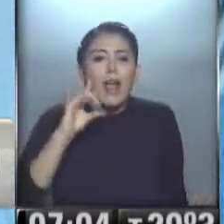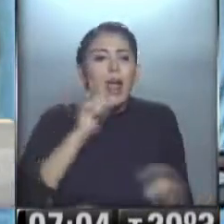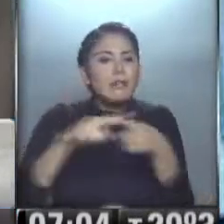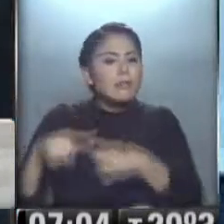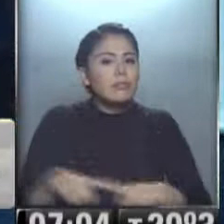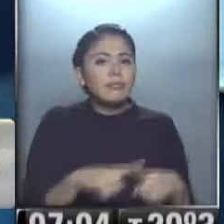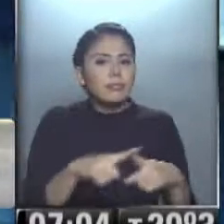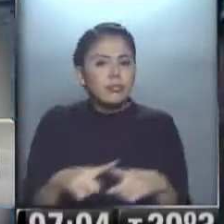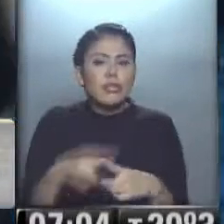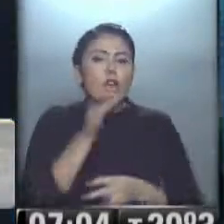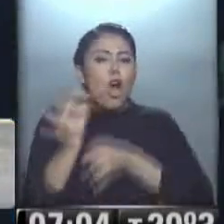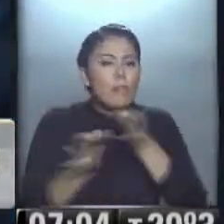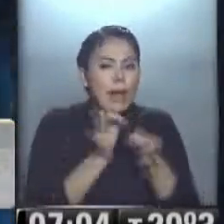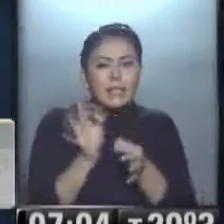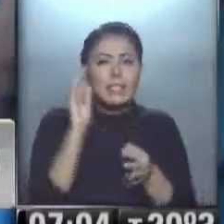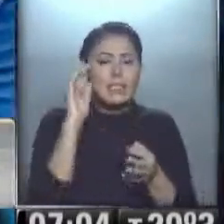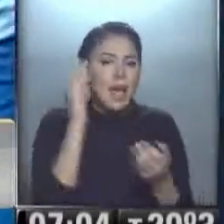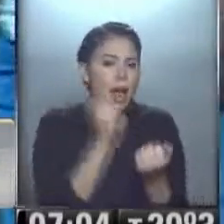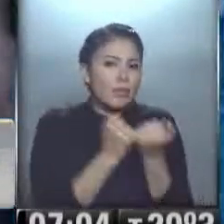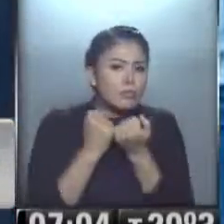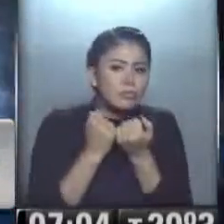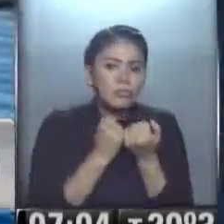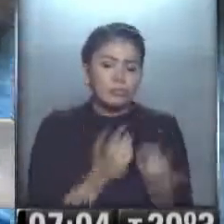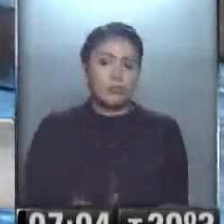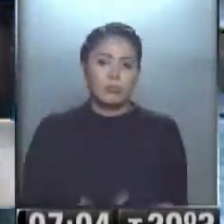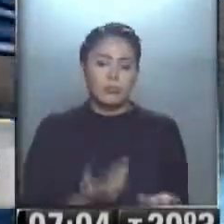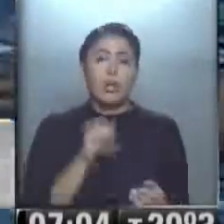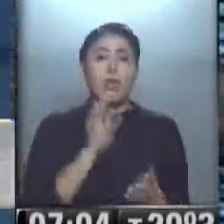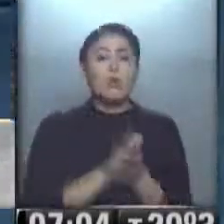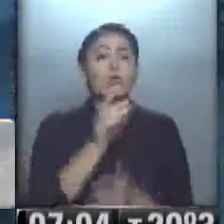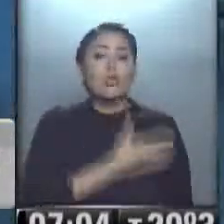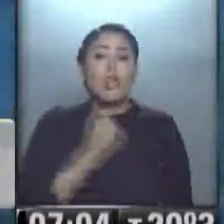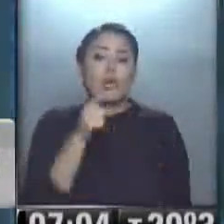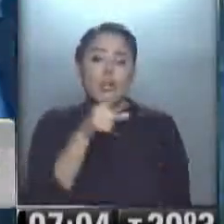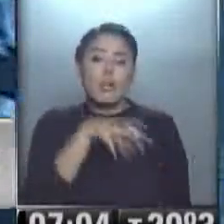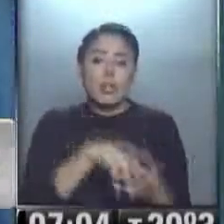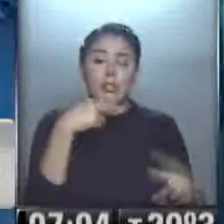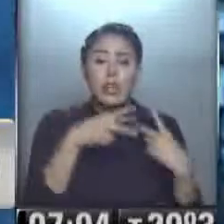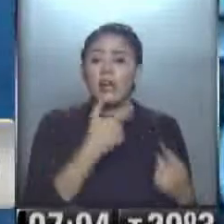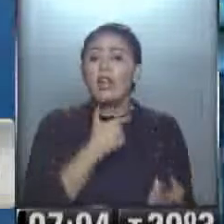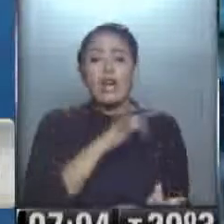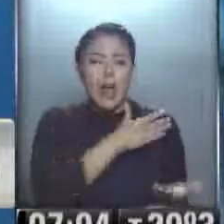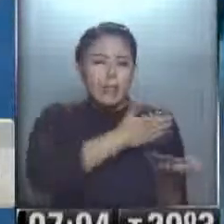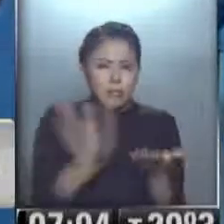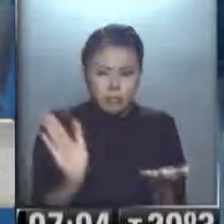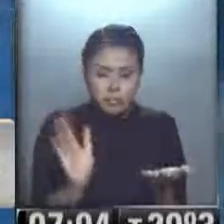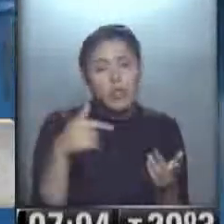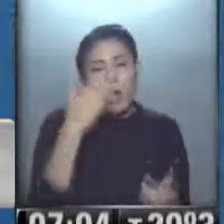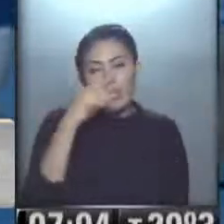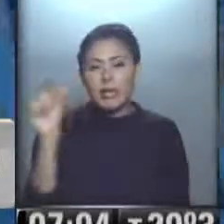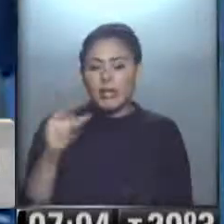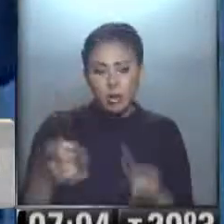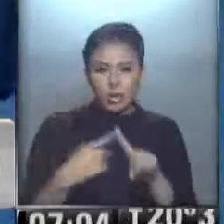y un diálogo con los dueños del inmueble para evitar este desalojo en minutos vamos a seguir con esta